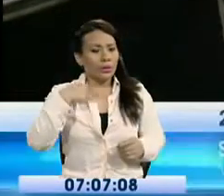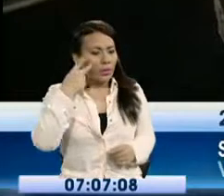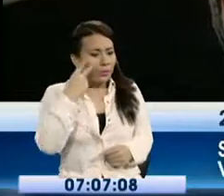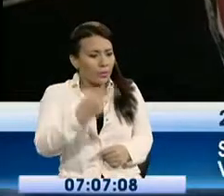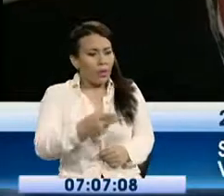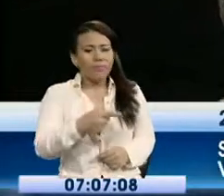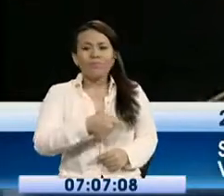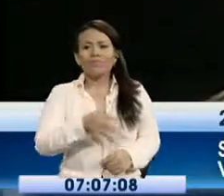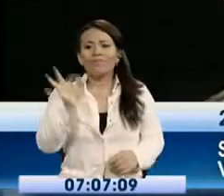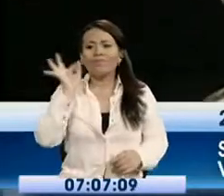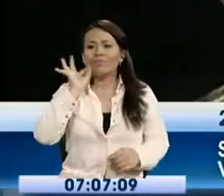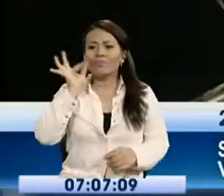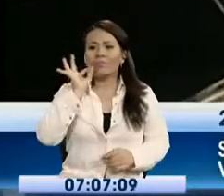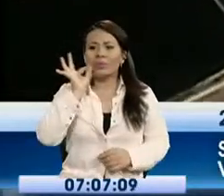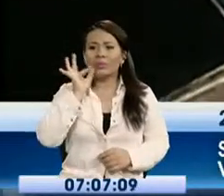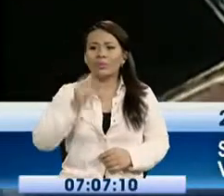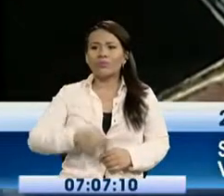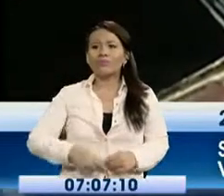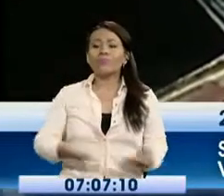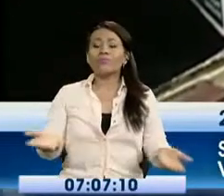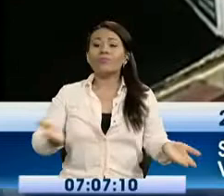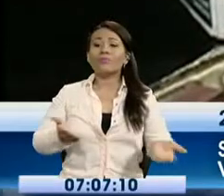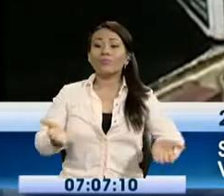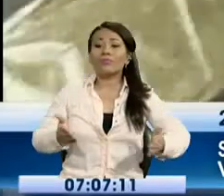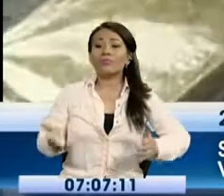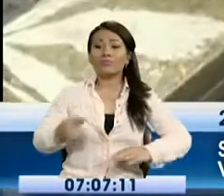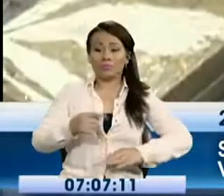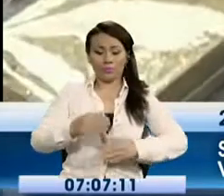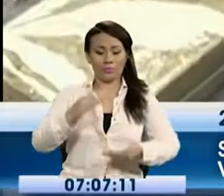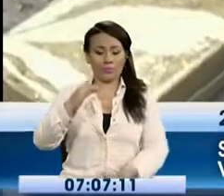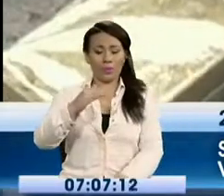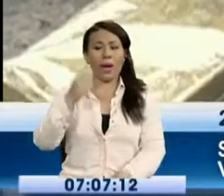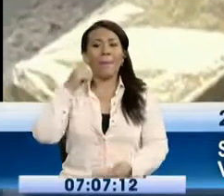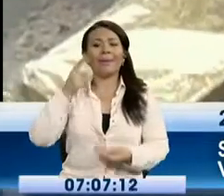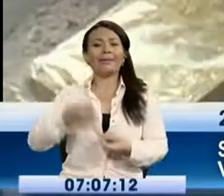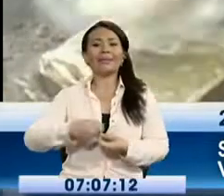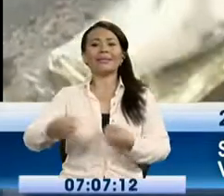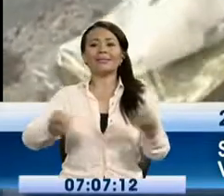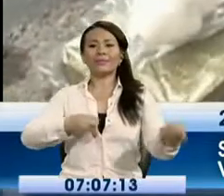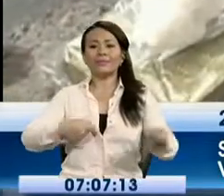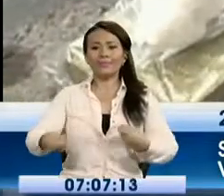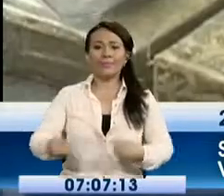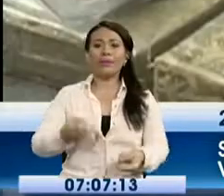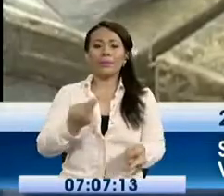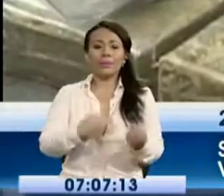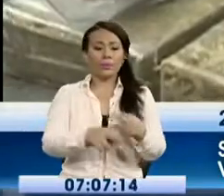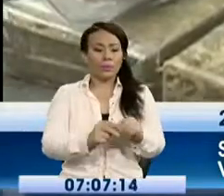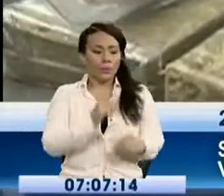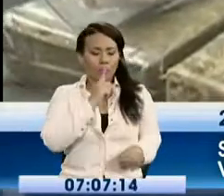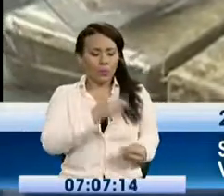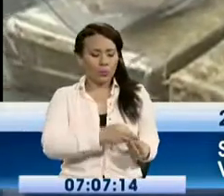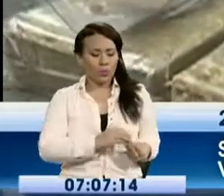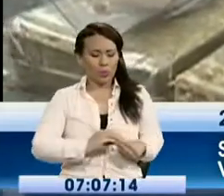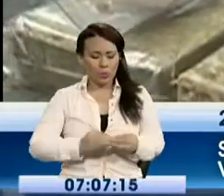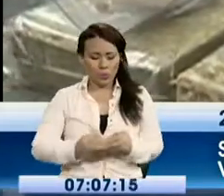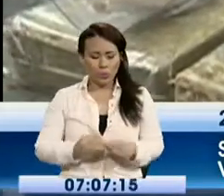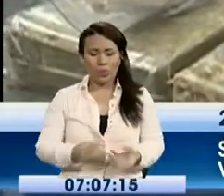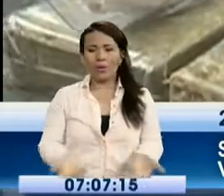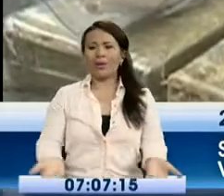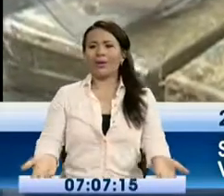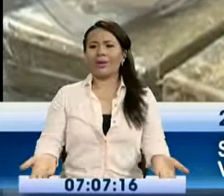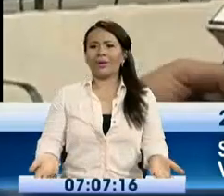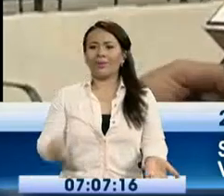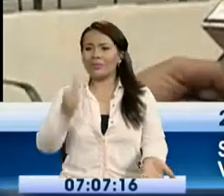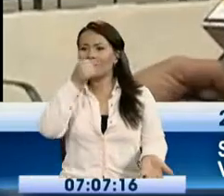de marihuana. Aparentemente estaban transportando la droga para su entrega y posterior venta al menudeo, es decir,